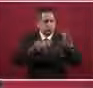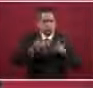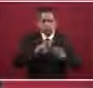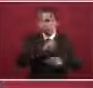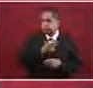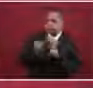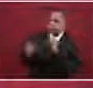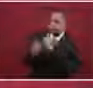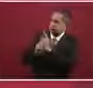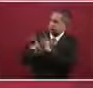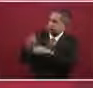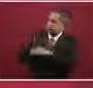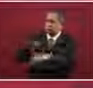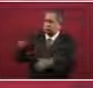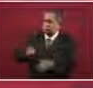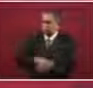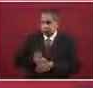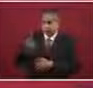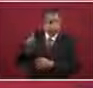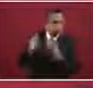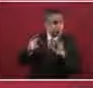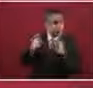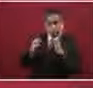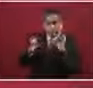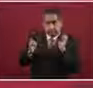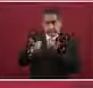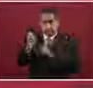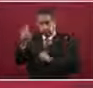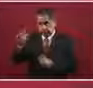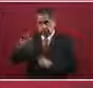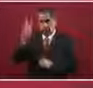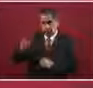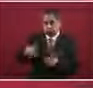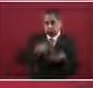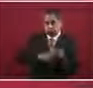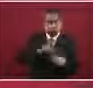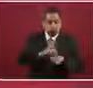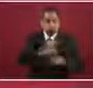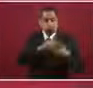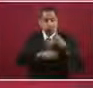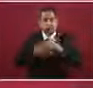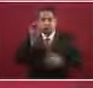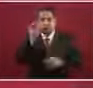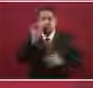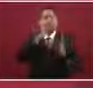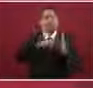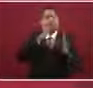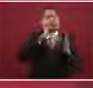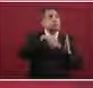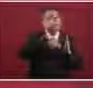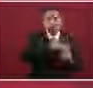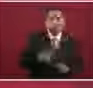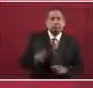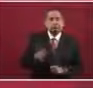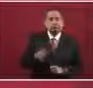dicen, que no le engañen, ¿eh? Vinieron a pintar el